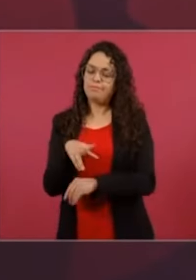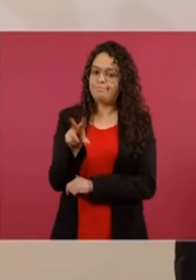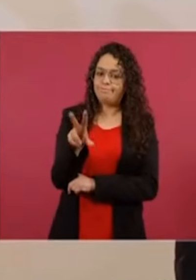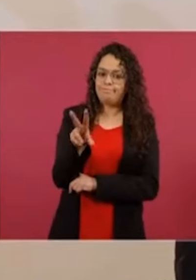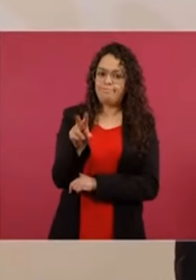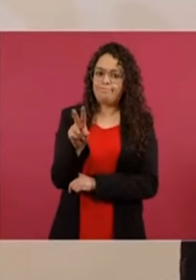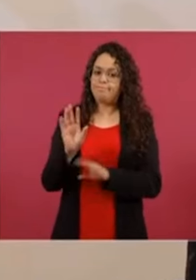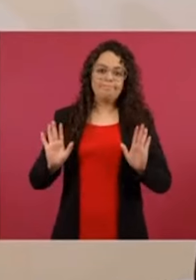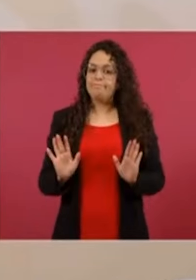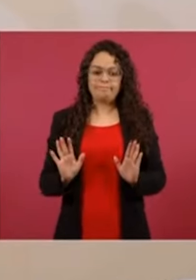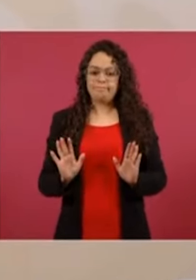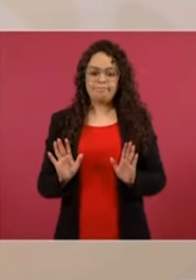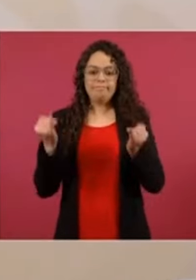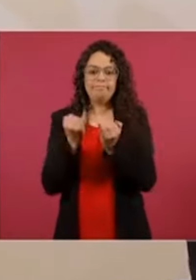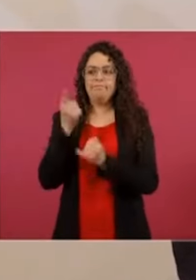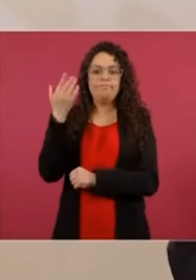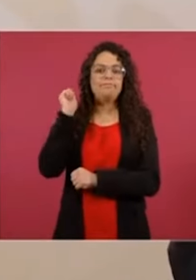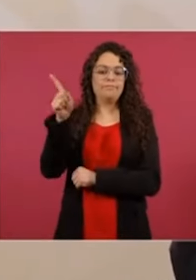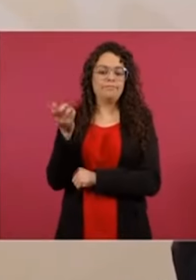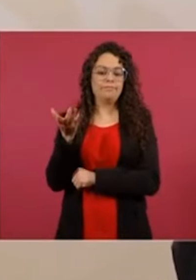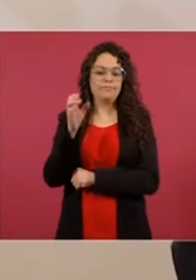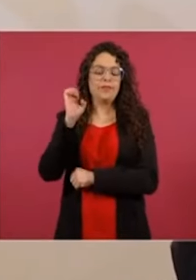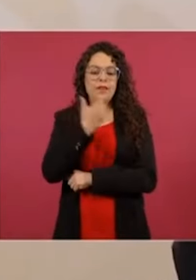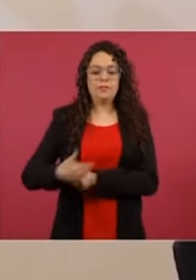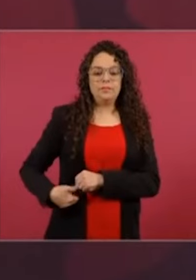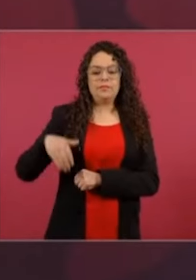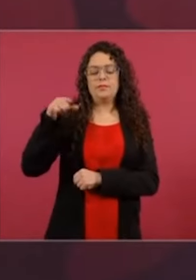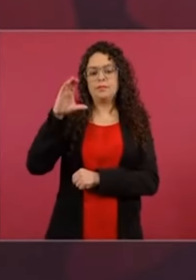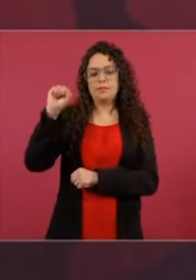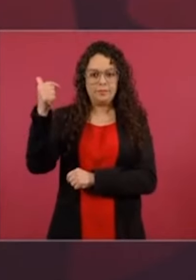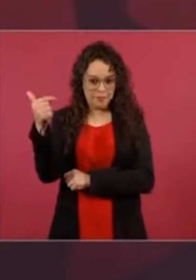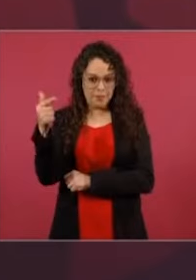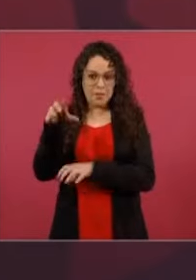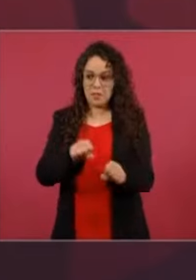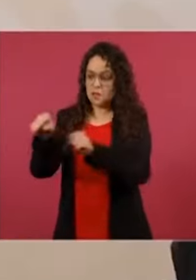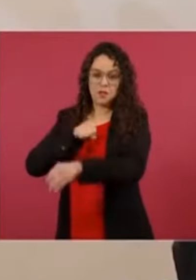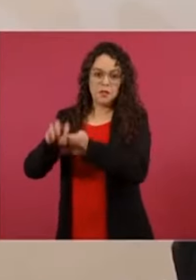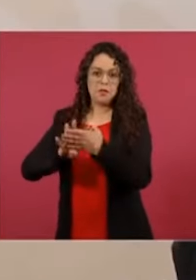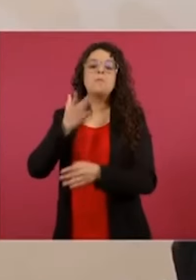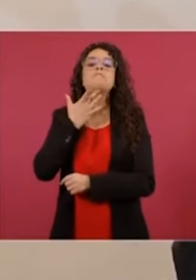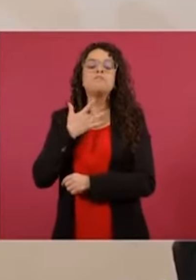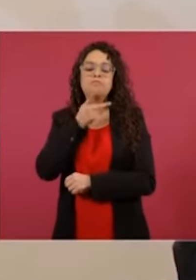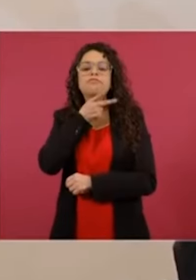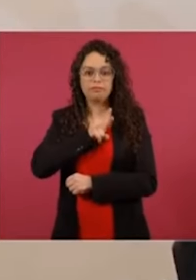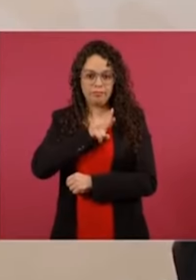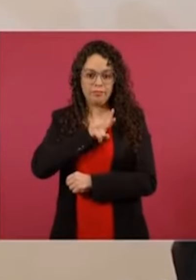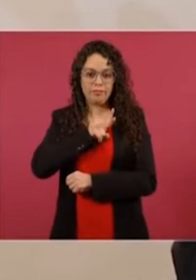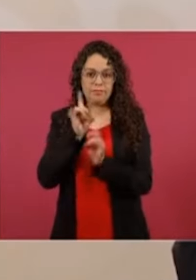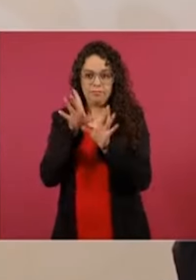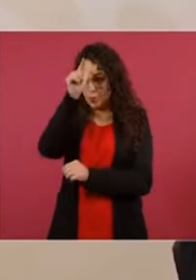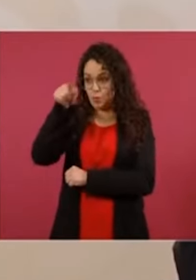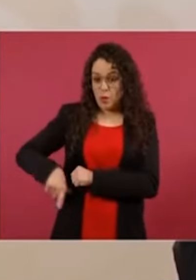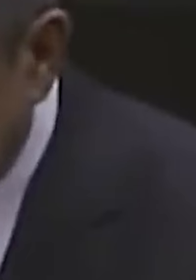Nacional en la Ciudad de México para responder preguntas sobre los orígenes del reportaje, por qué se escribió y la identidad de sus fuentes en